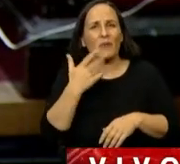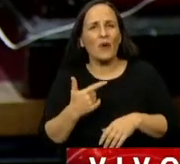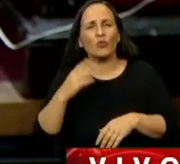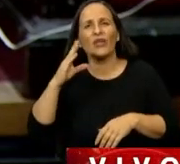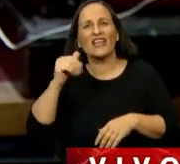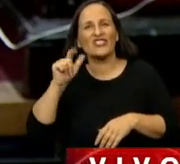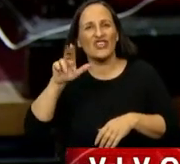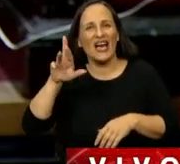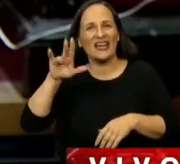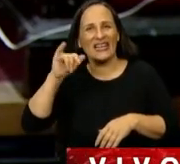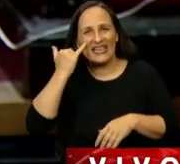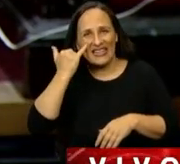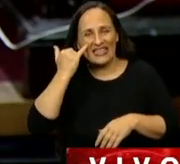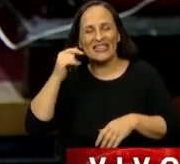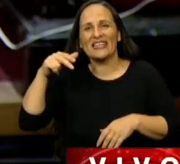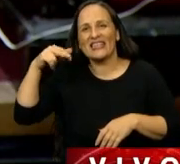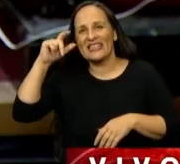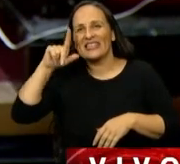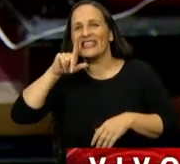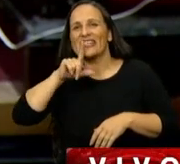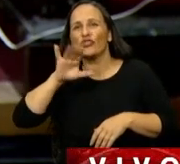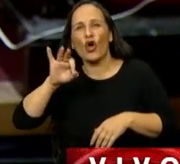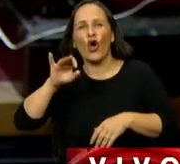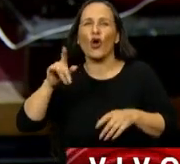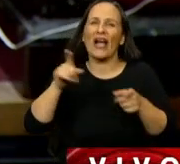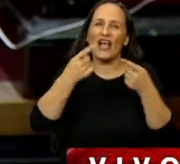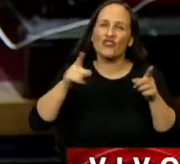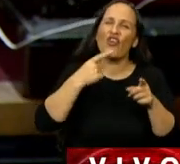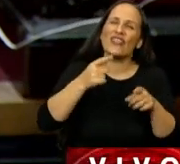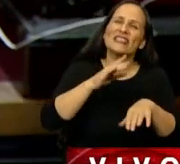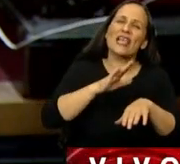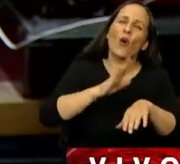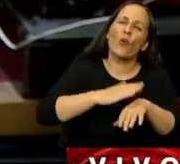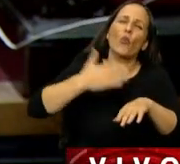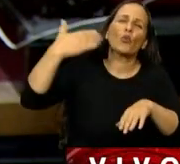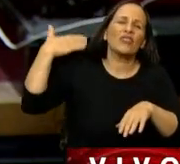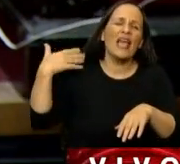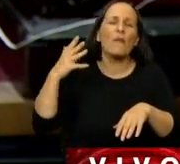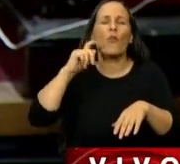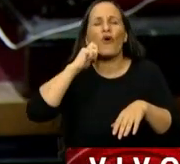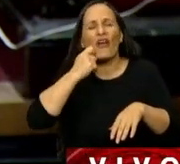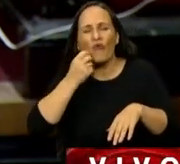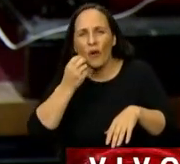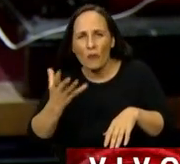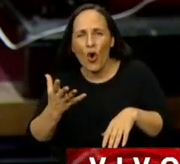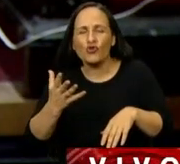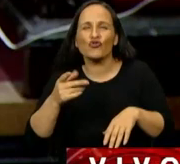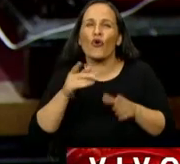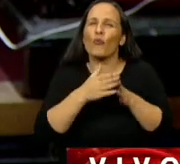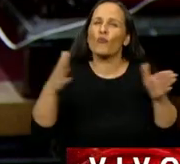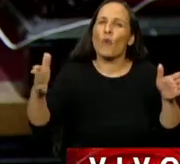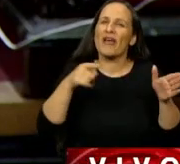Nito. Hubo un tiempo que fue hermoso. Hubo un tiempo que fue hermoso, que el tiempo de la gloria de la cultura